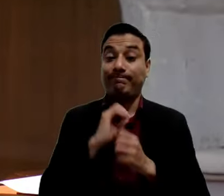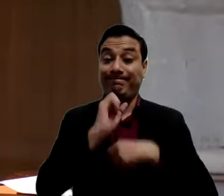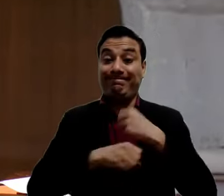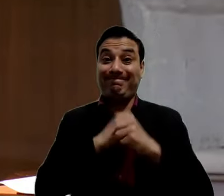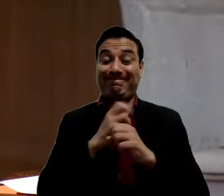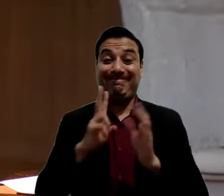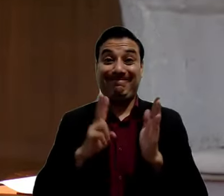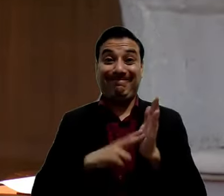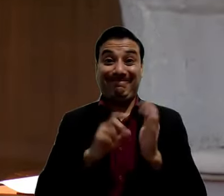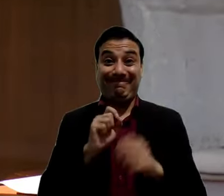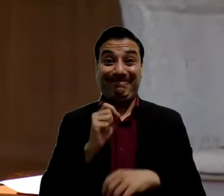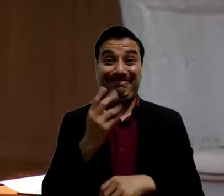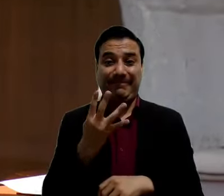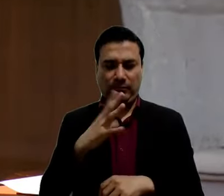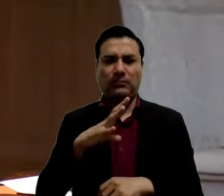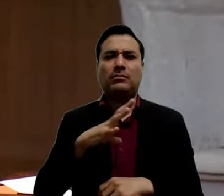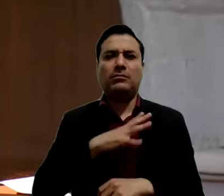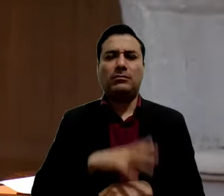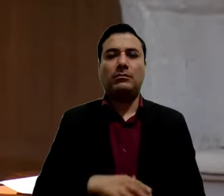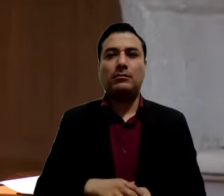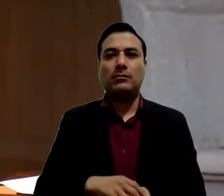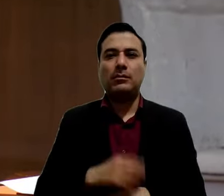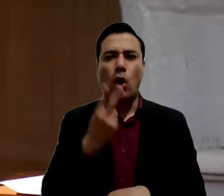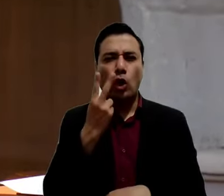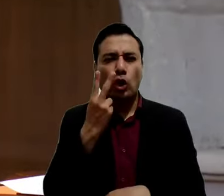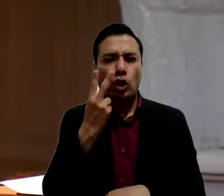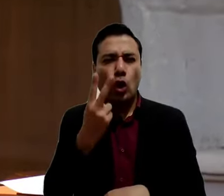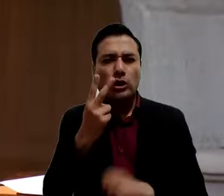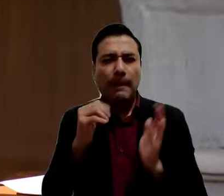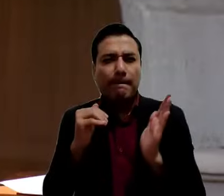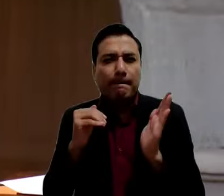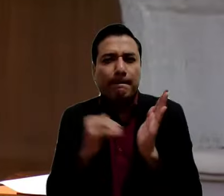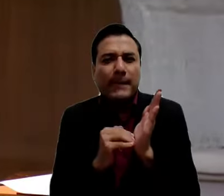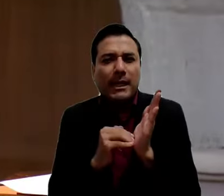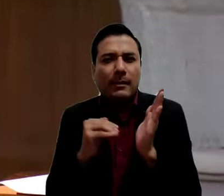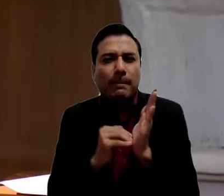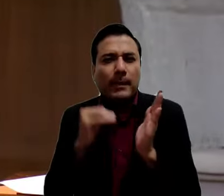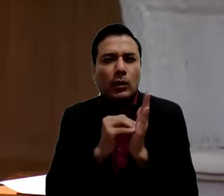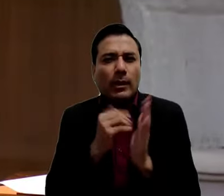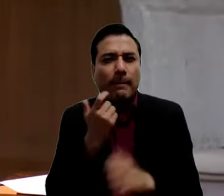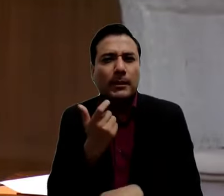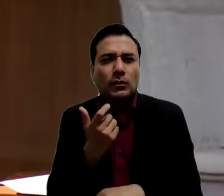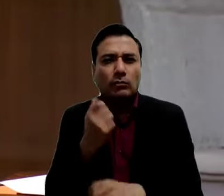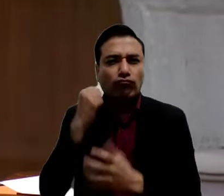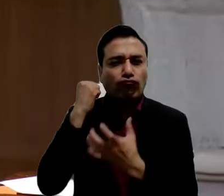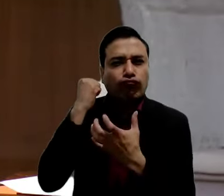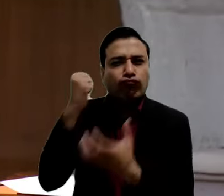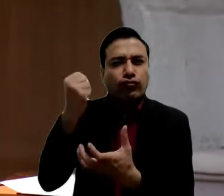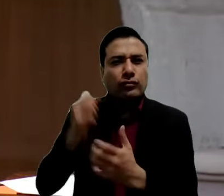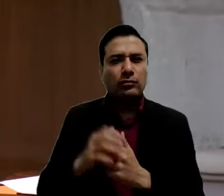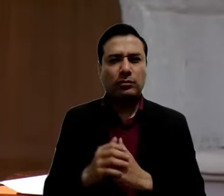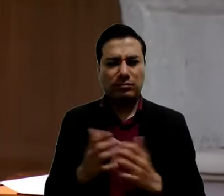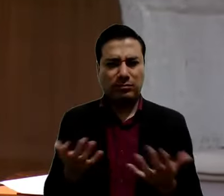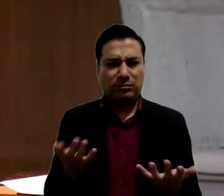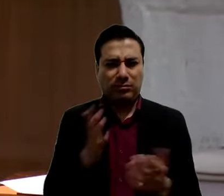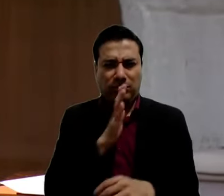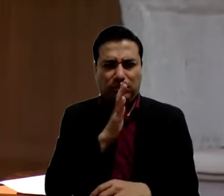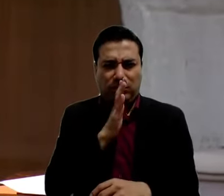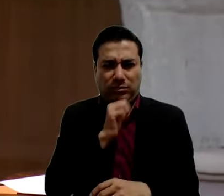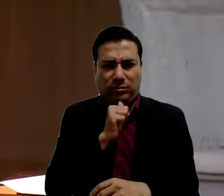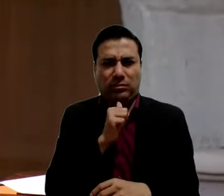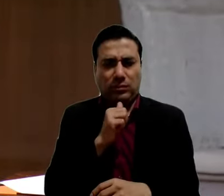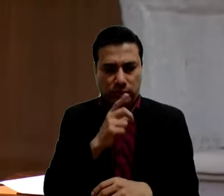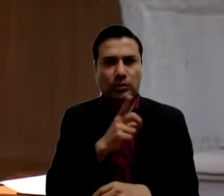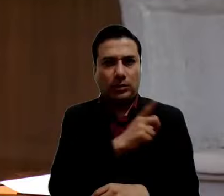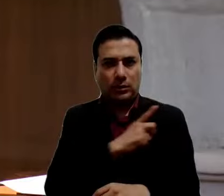2024 tiene presupuestados más de 2000 millones de pesos todo ello atendiendo a